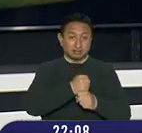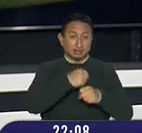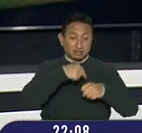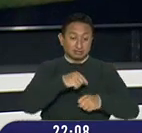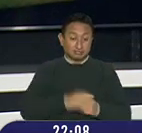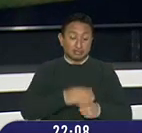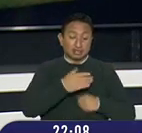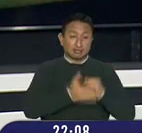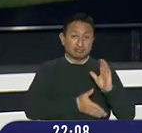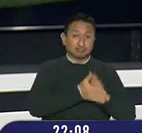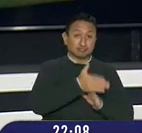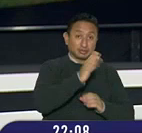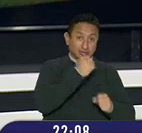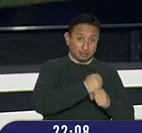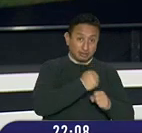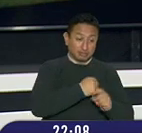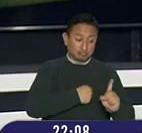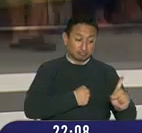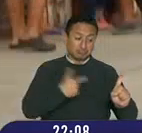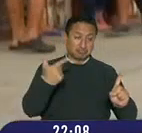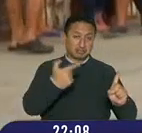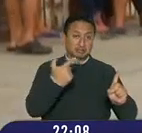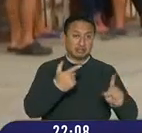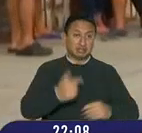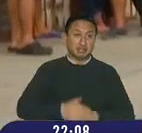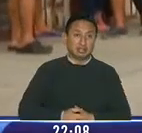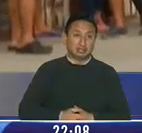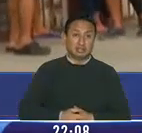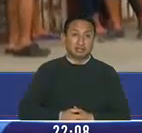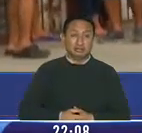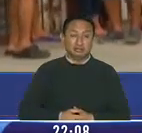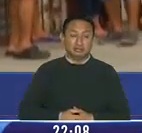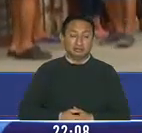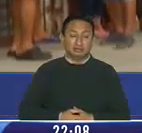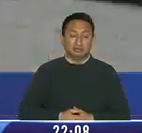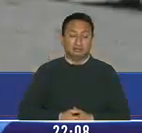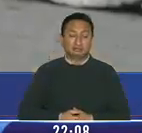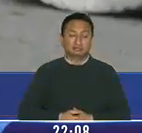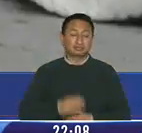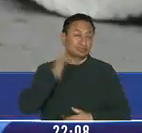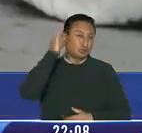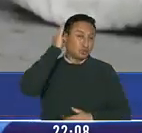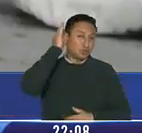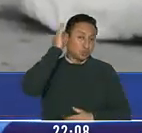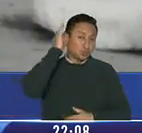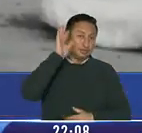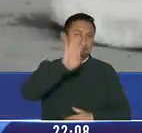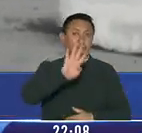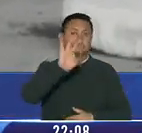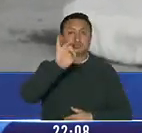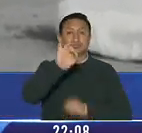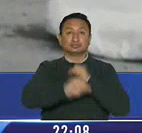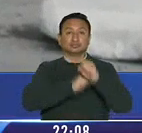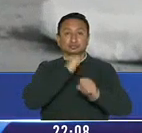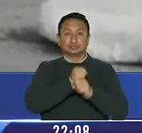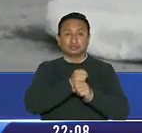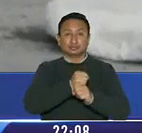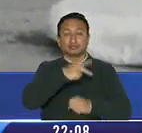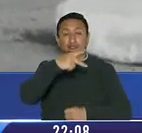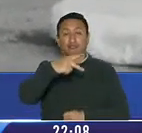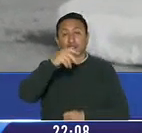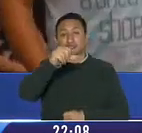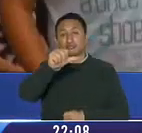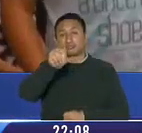cuando se dirigía a laborar. Se trató de una mujer de 48 años de edad, identificada como Karina